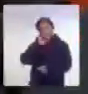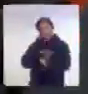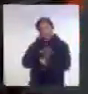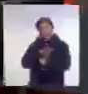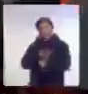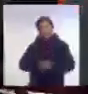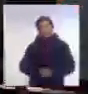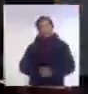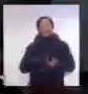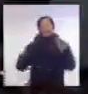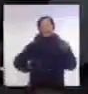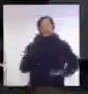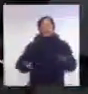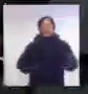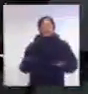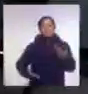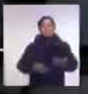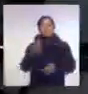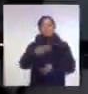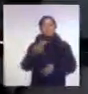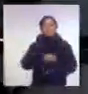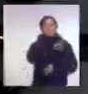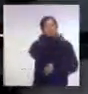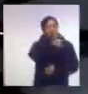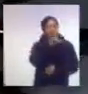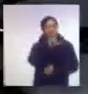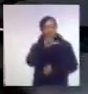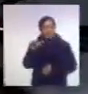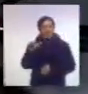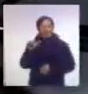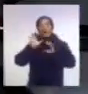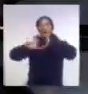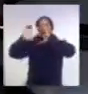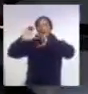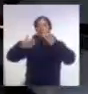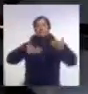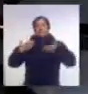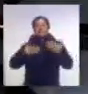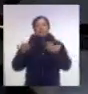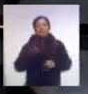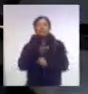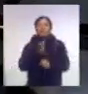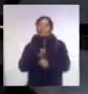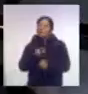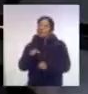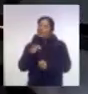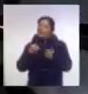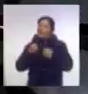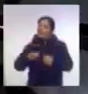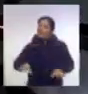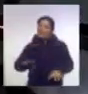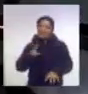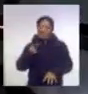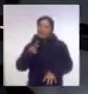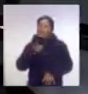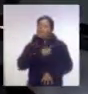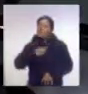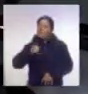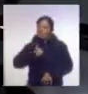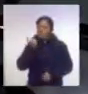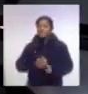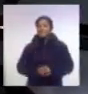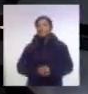de Danza que se llama De la Jota a un Canto Alegre. Una invitación también que de verdad no se puede perder. Bienvenida, maestra. Muchísimas Buenas gracias, tardes. Carla,